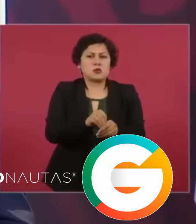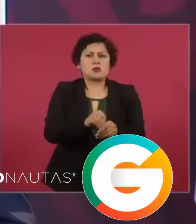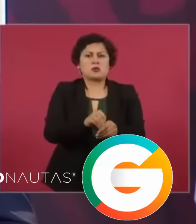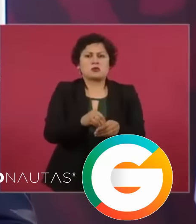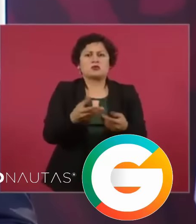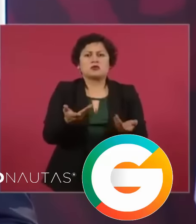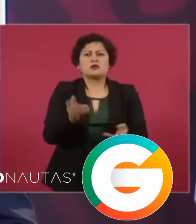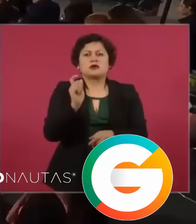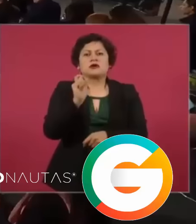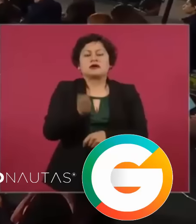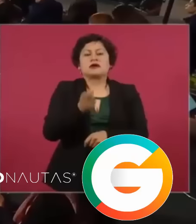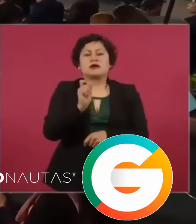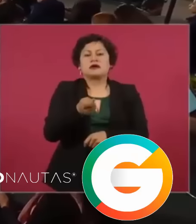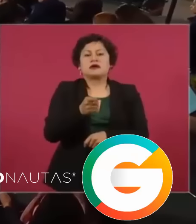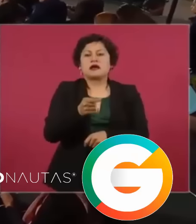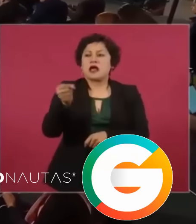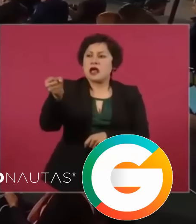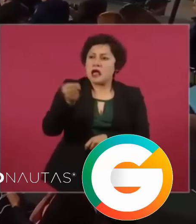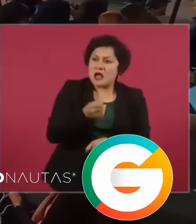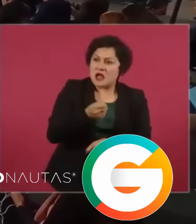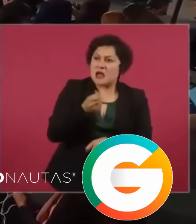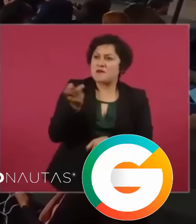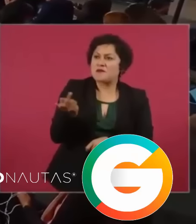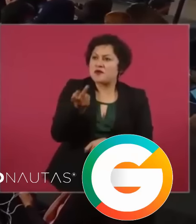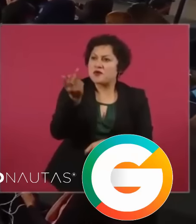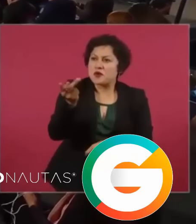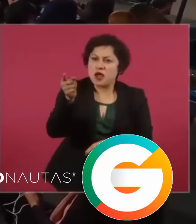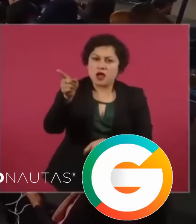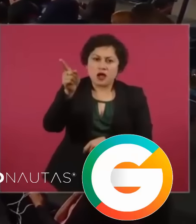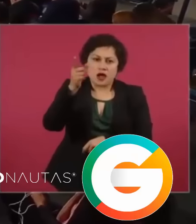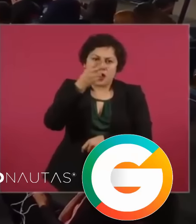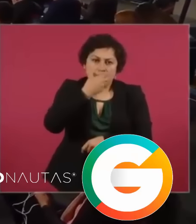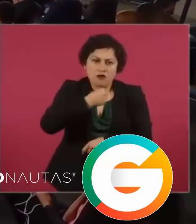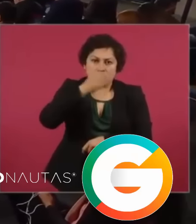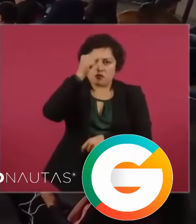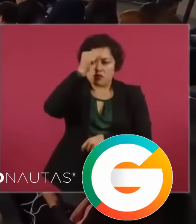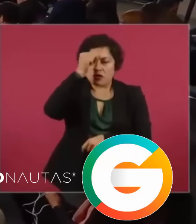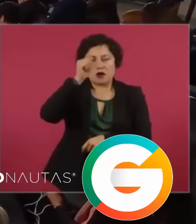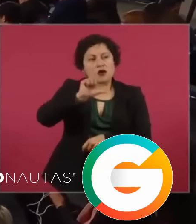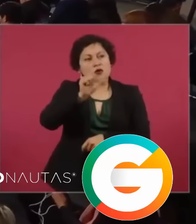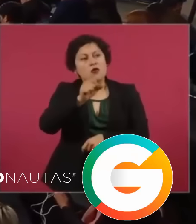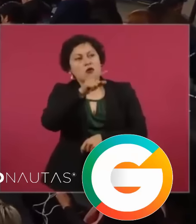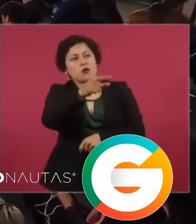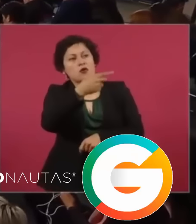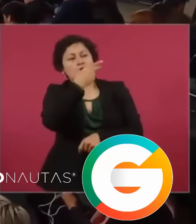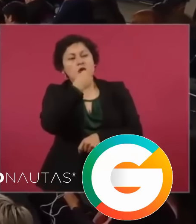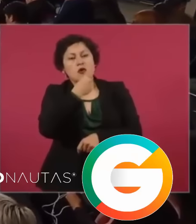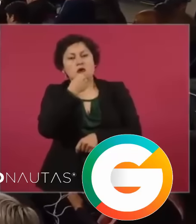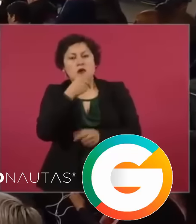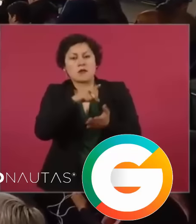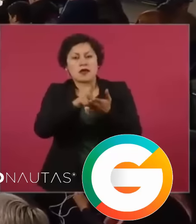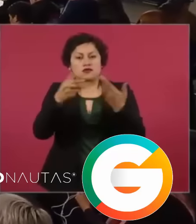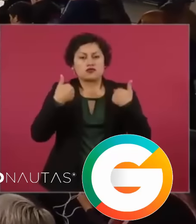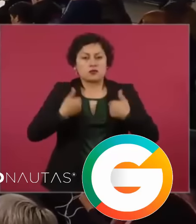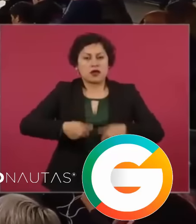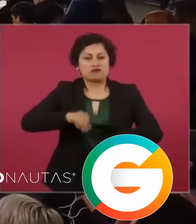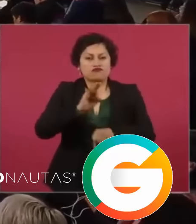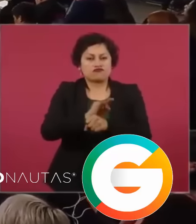tomándole la declaración a un sacerdote, a un defensor de derechos humanos, pero Radio